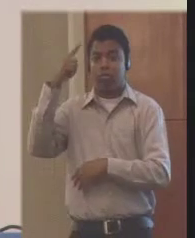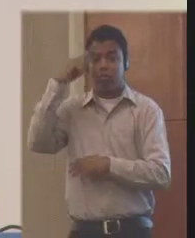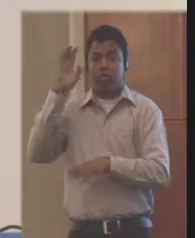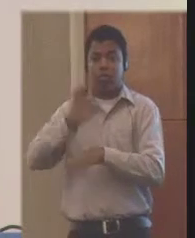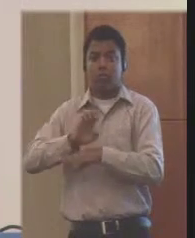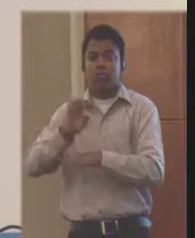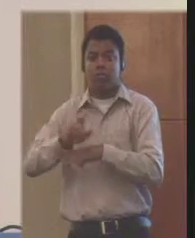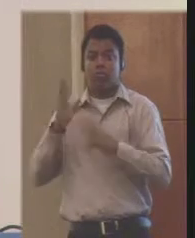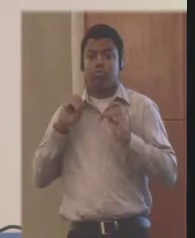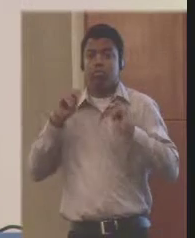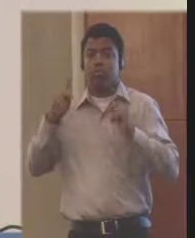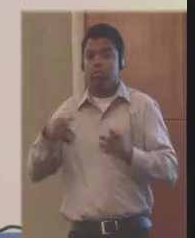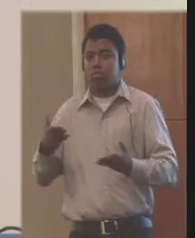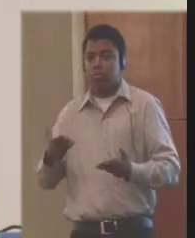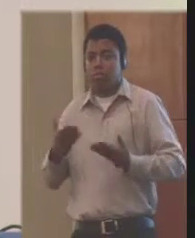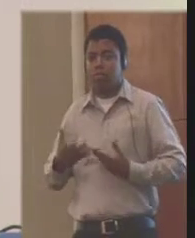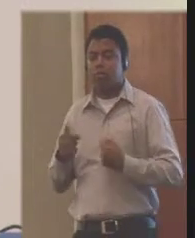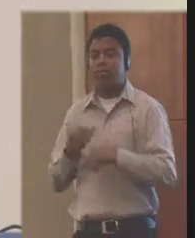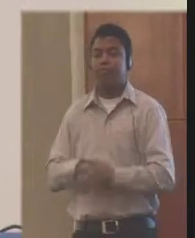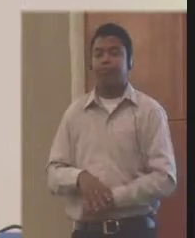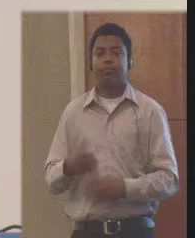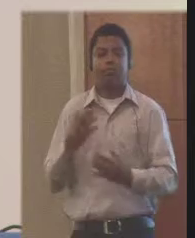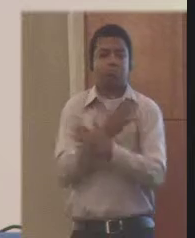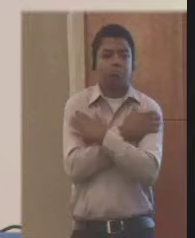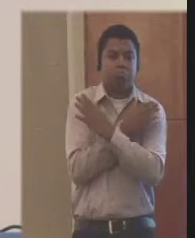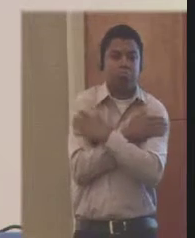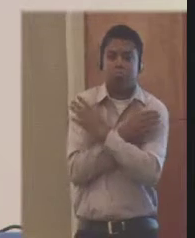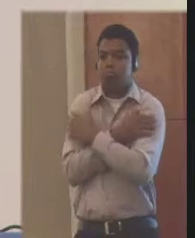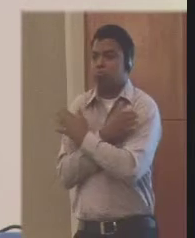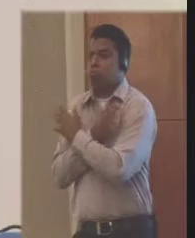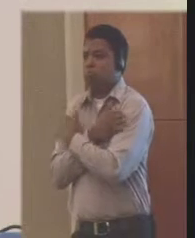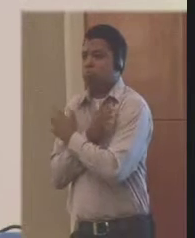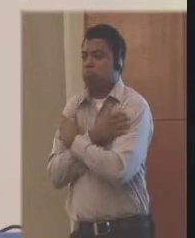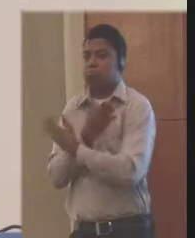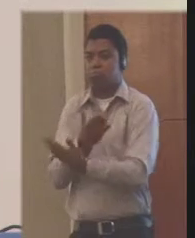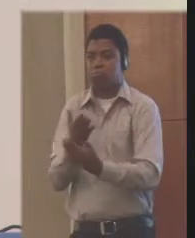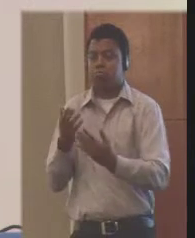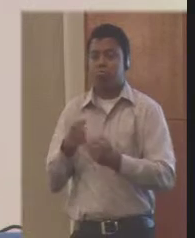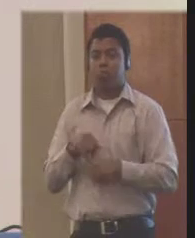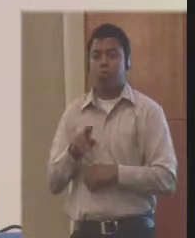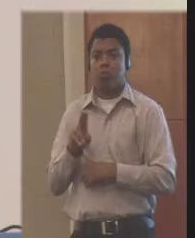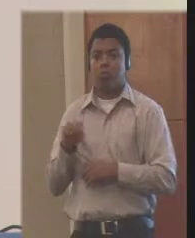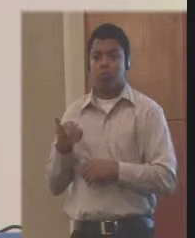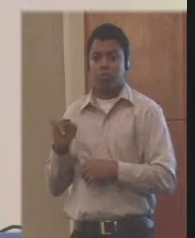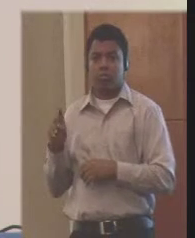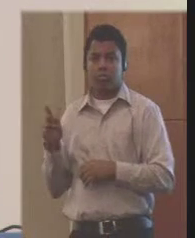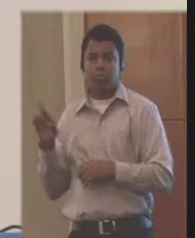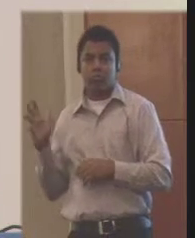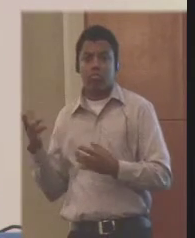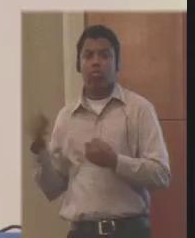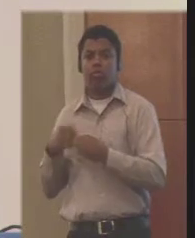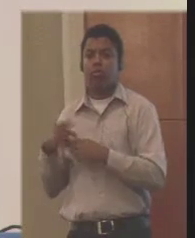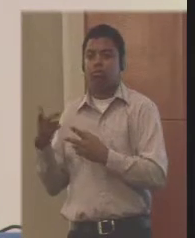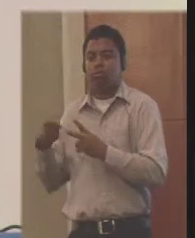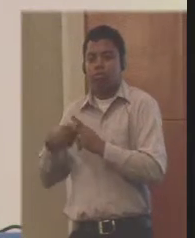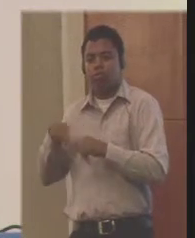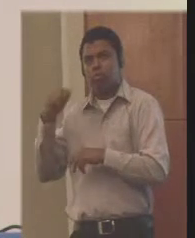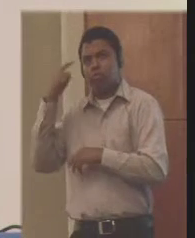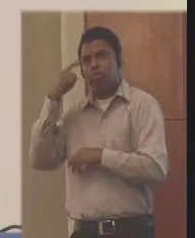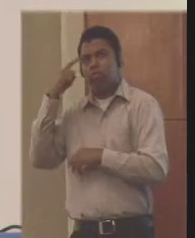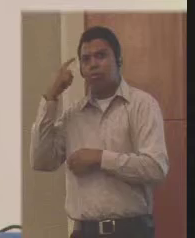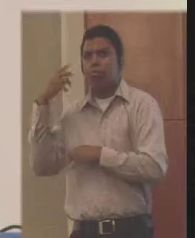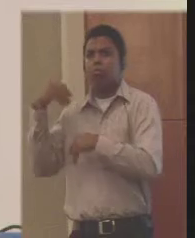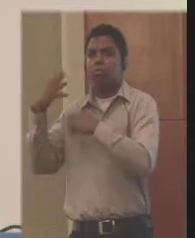Y felicidades a UNISDR para la iniciativa de hacer este evento. Pero